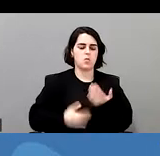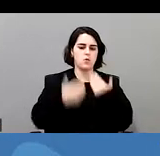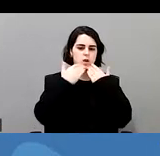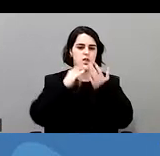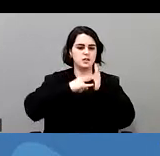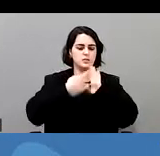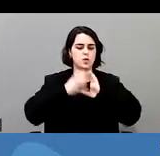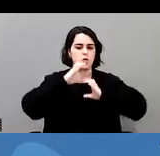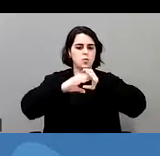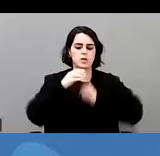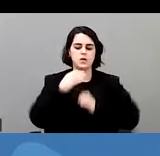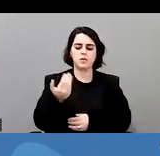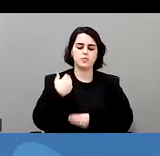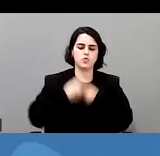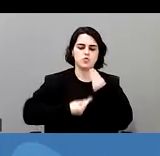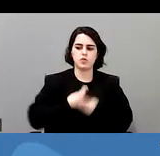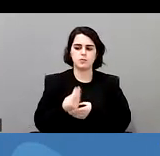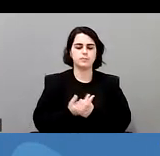que utilizan.